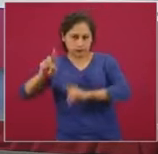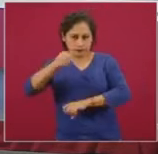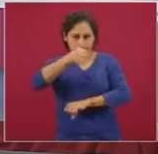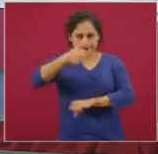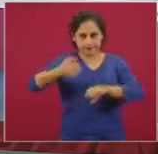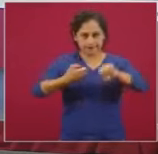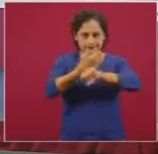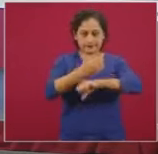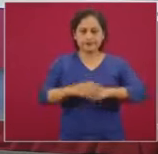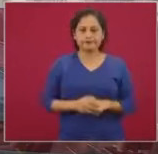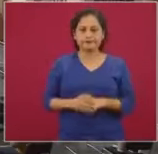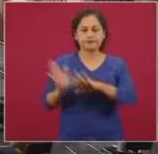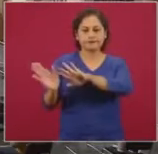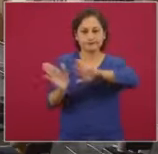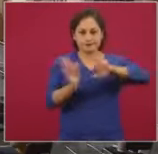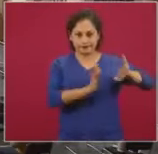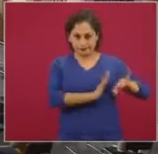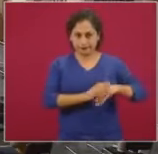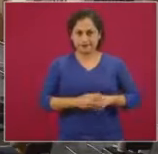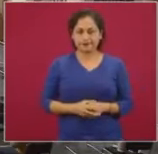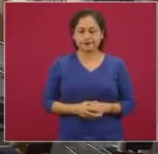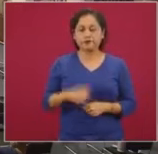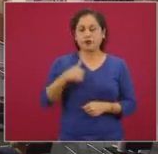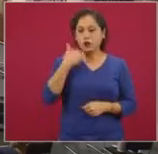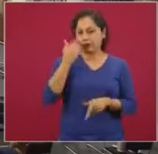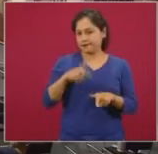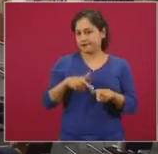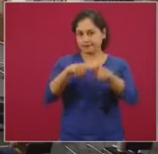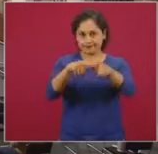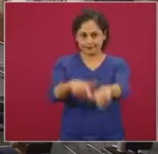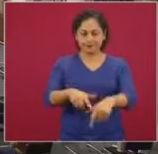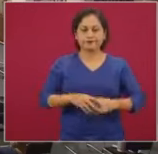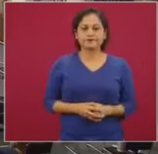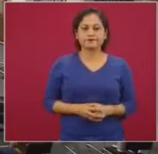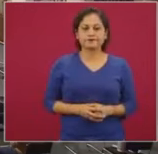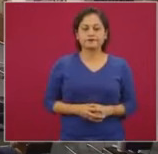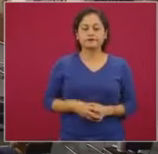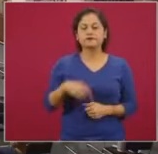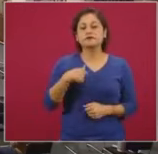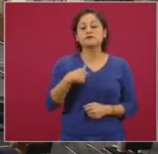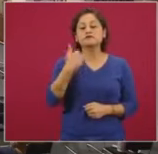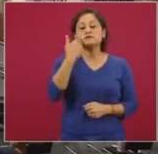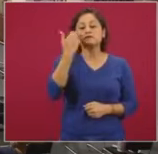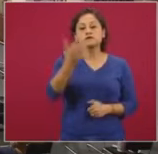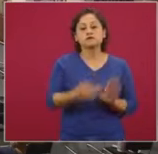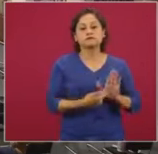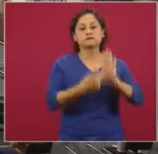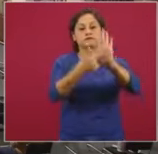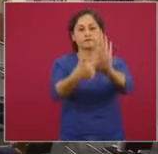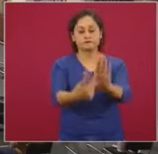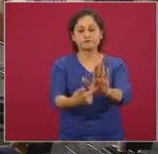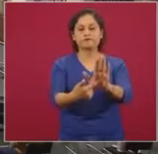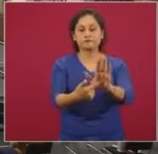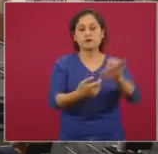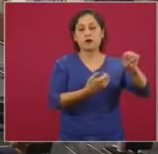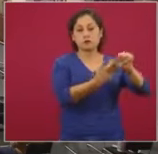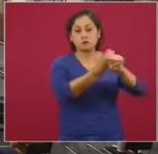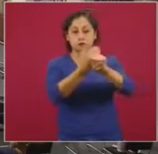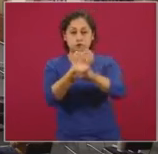vamos a pasar, y no quiero detenerme mucho, pero queríamos presentar las 32 curvas para que cada uno